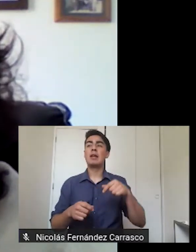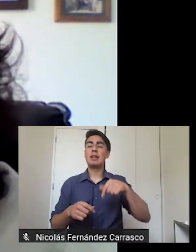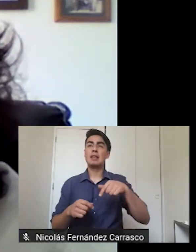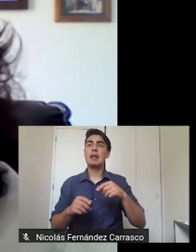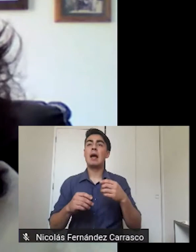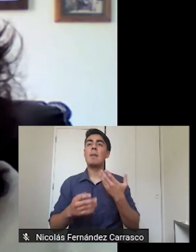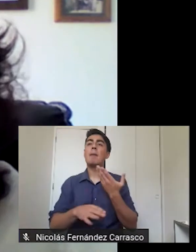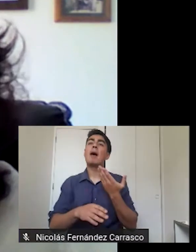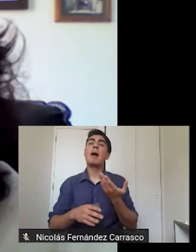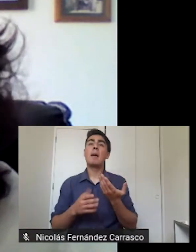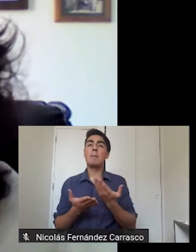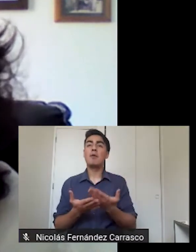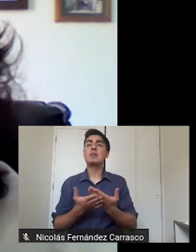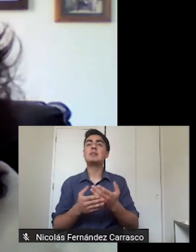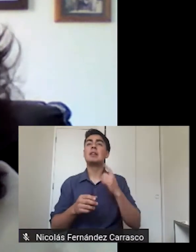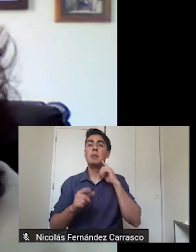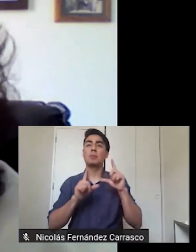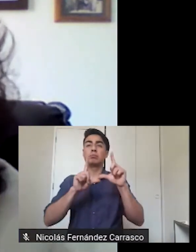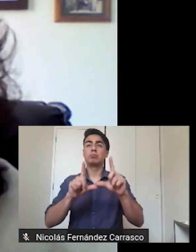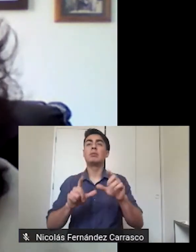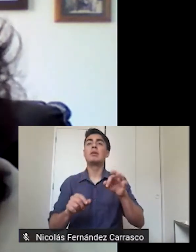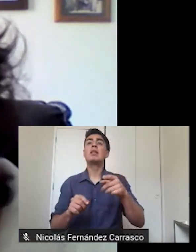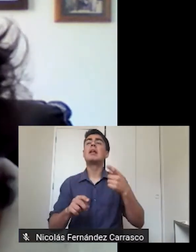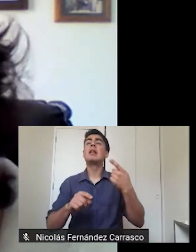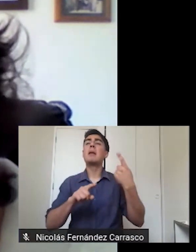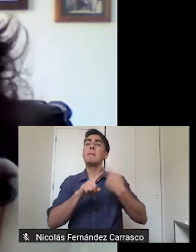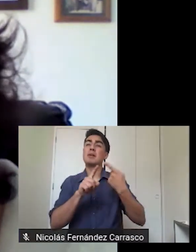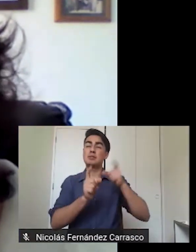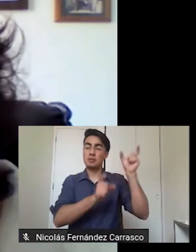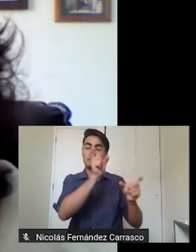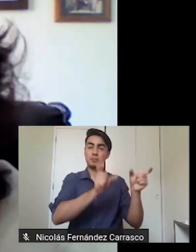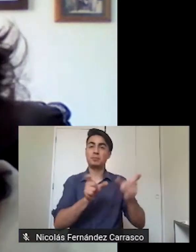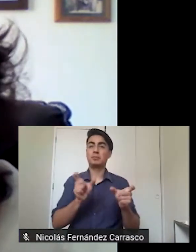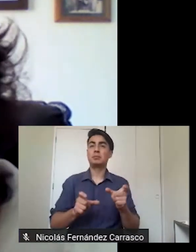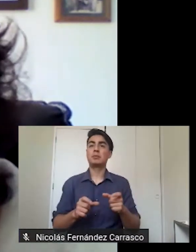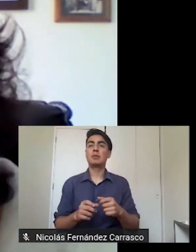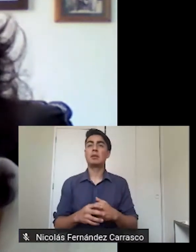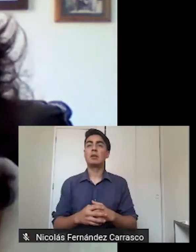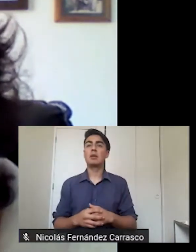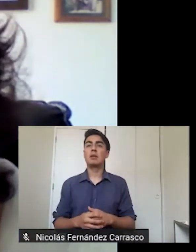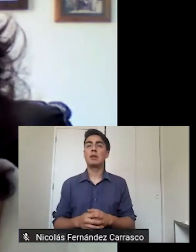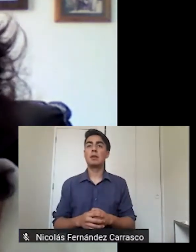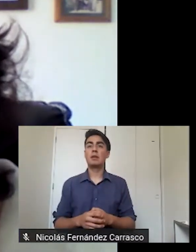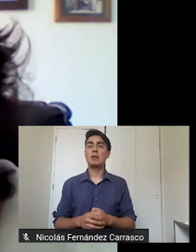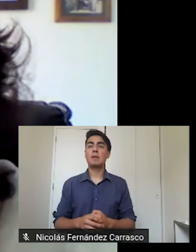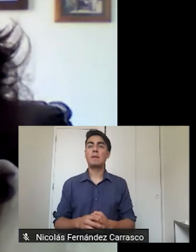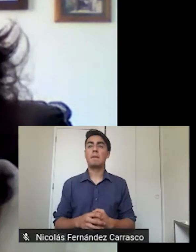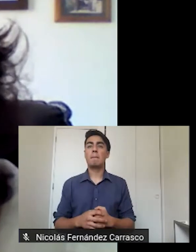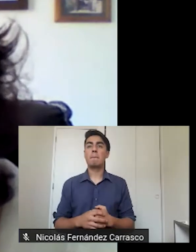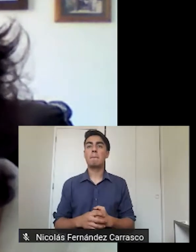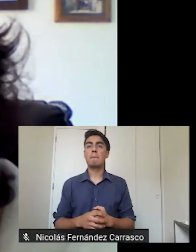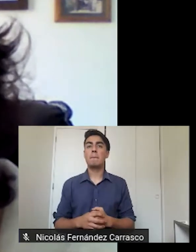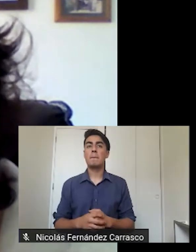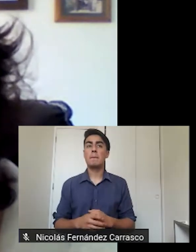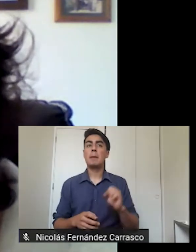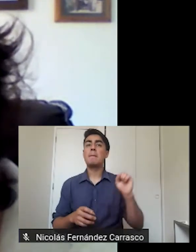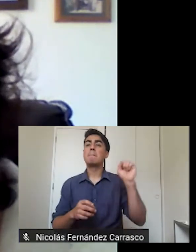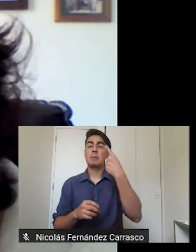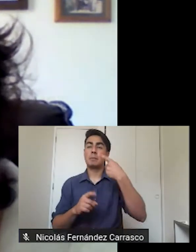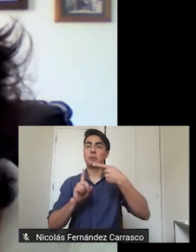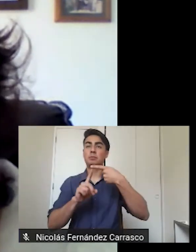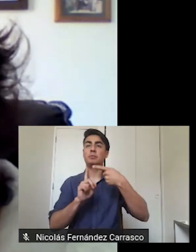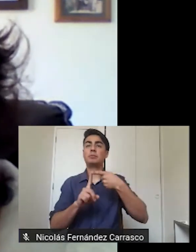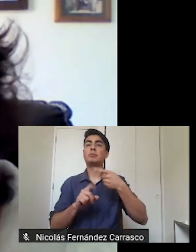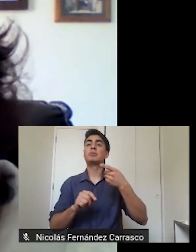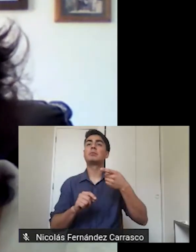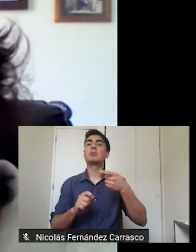espacio para presentar a los panelistas que van a comentar esta propuesta que Anita ya nos ha planteado. En primer lugar, nos va